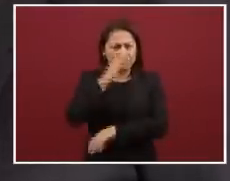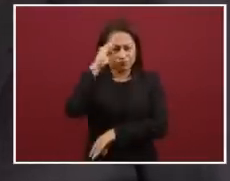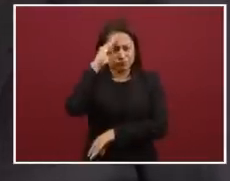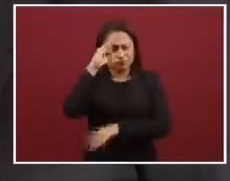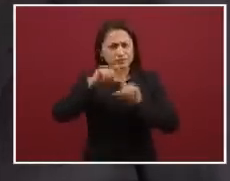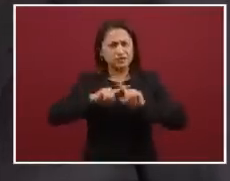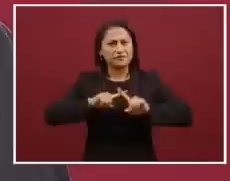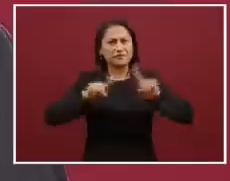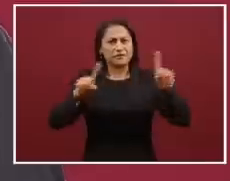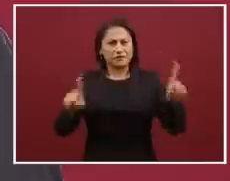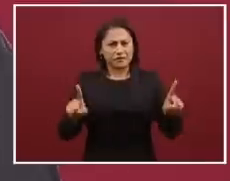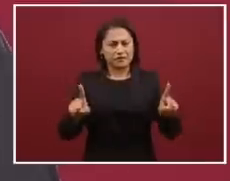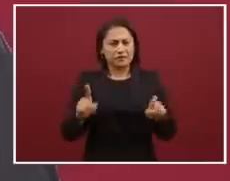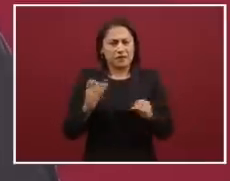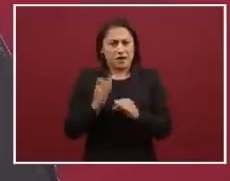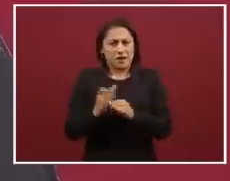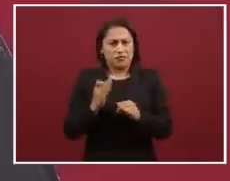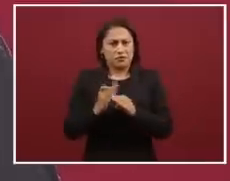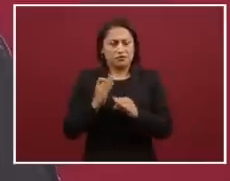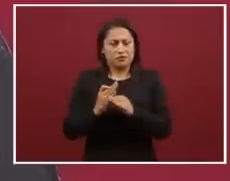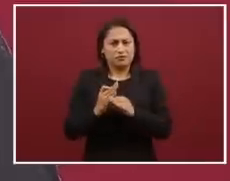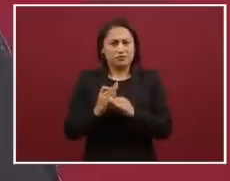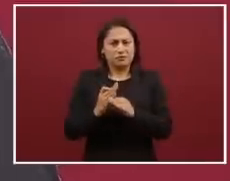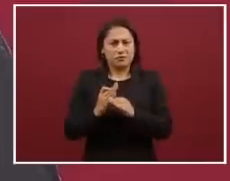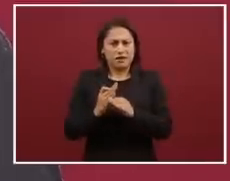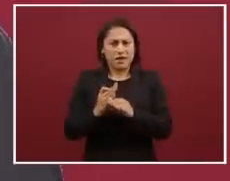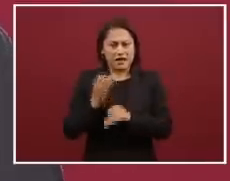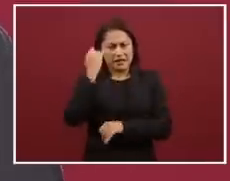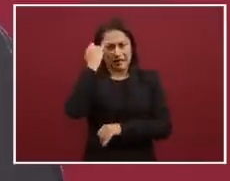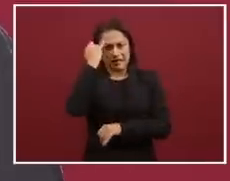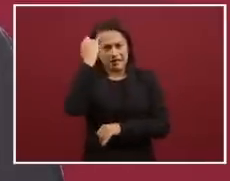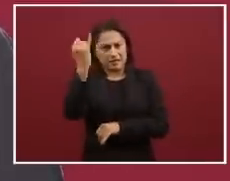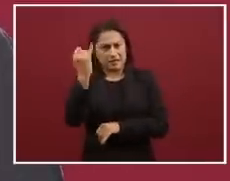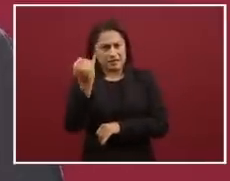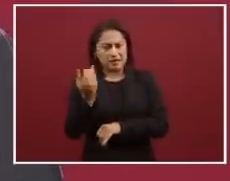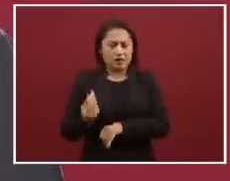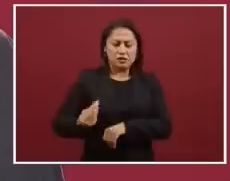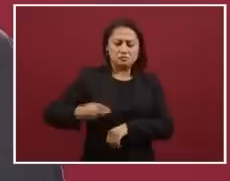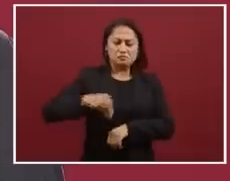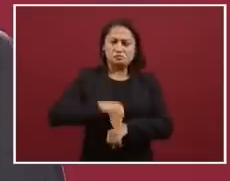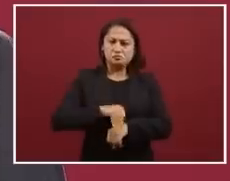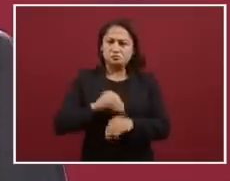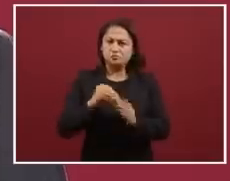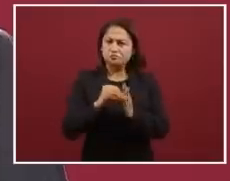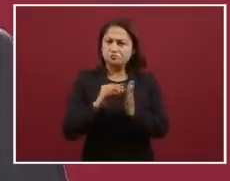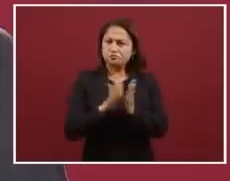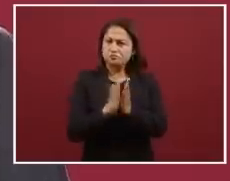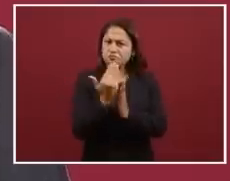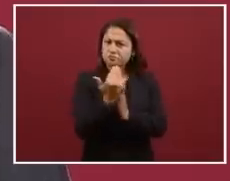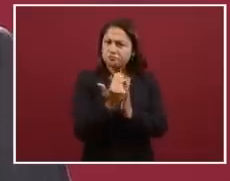esta postura y estamos seguros de que vamos a salir adelante.